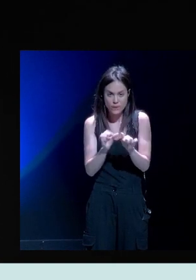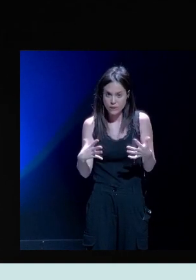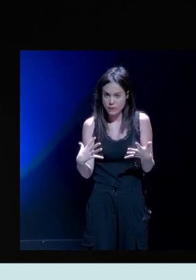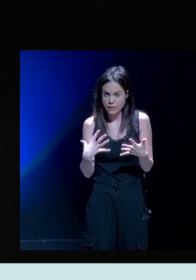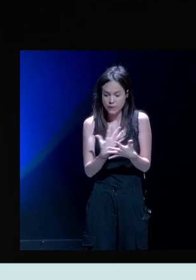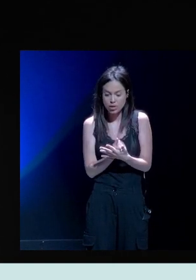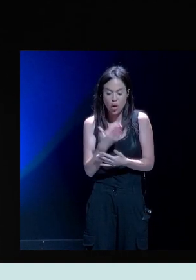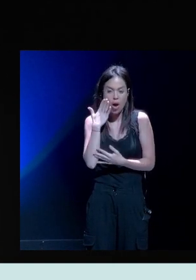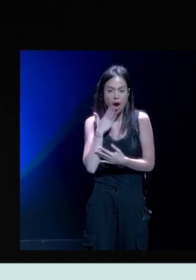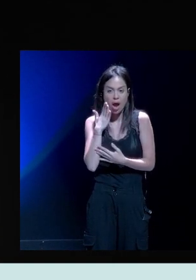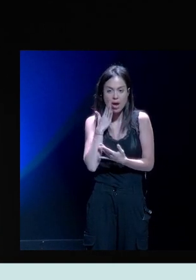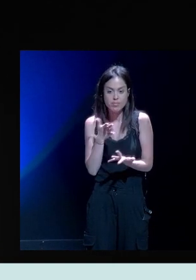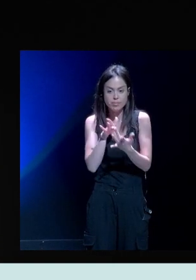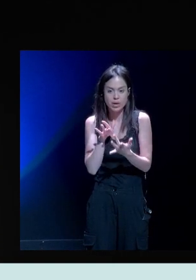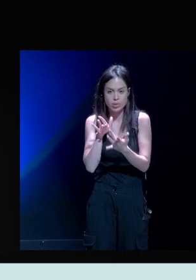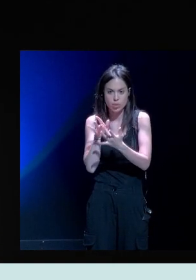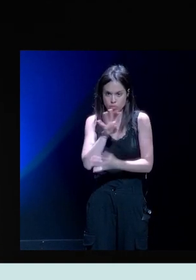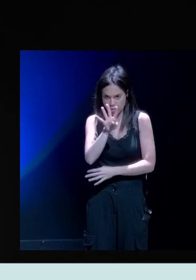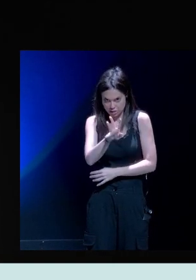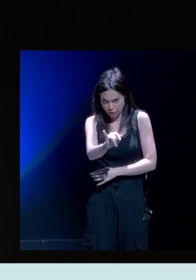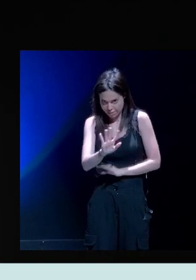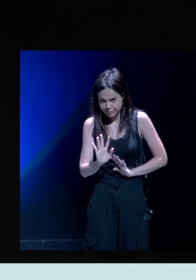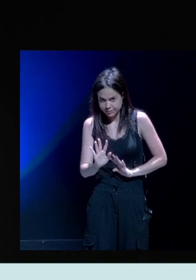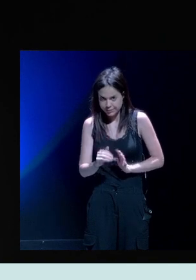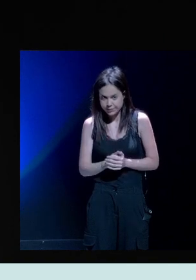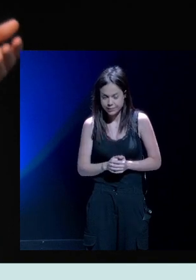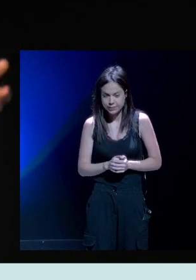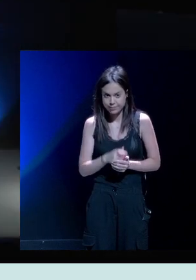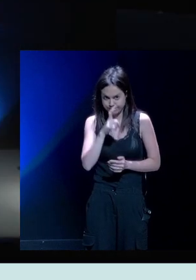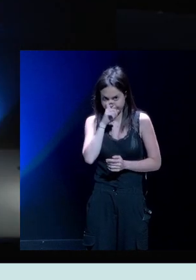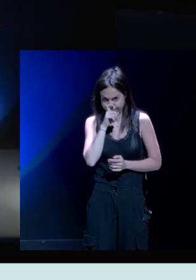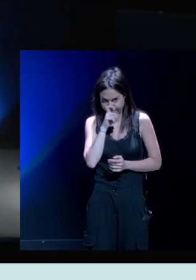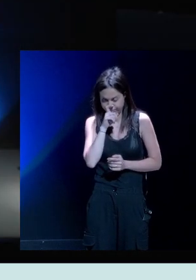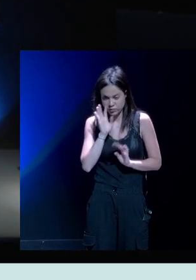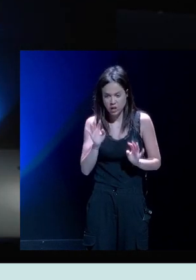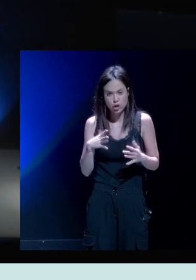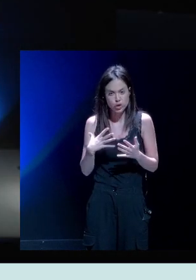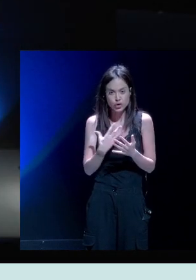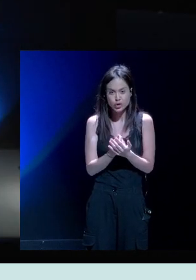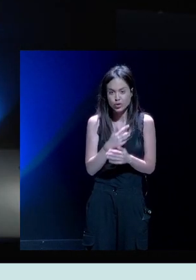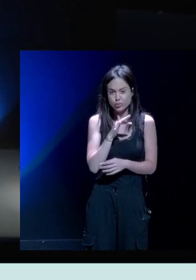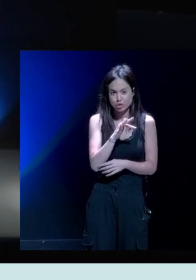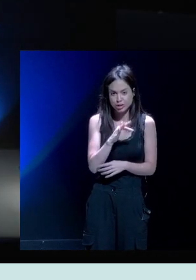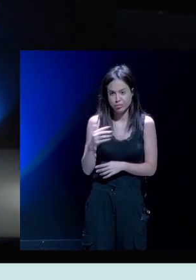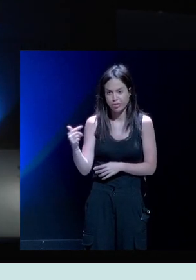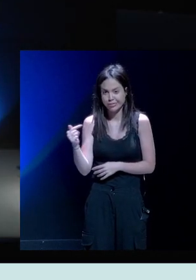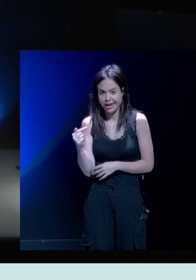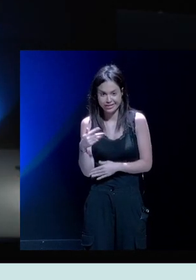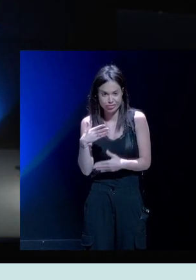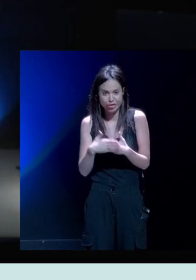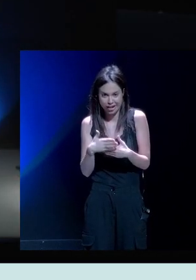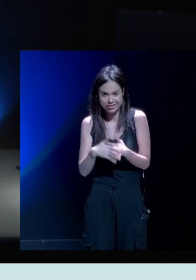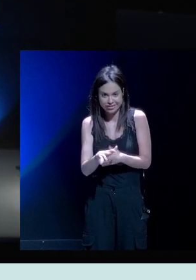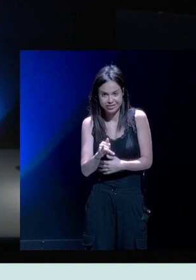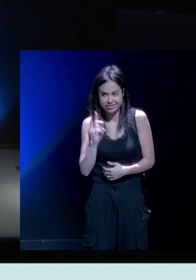regímenes de apego, hay cuatro, todos presentan contradicciones y límites. Y, por supuesto, también en